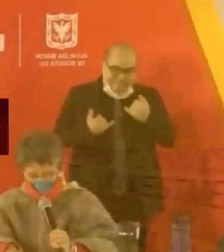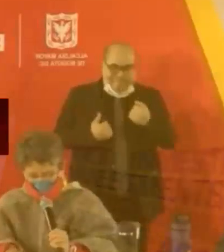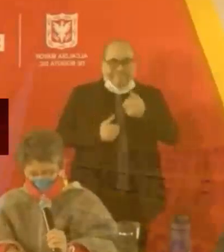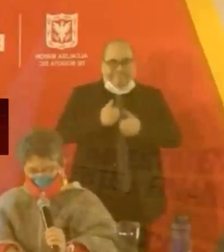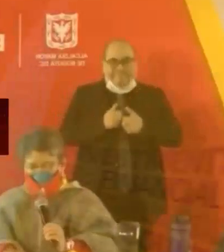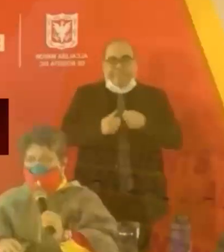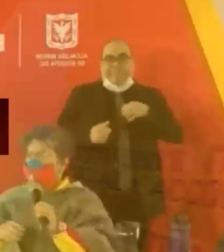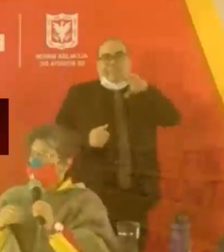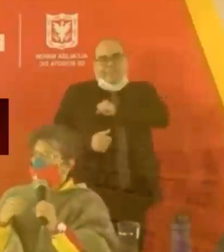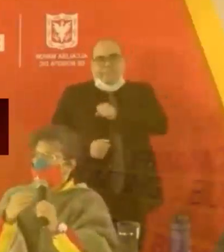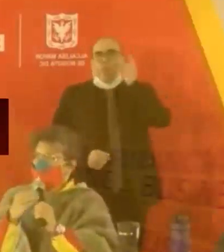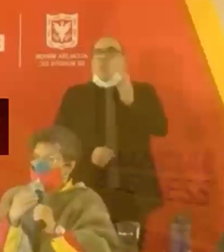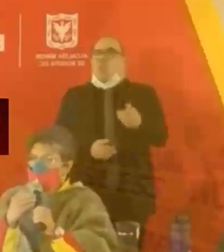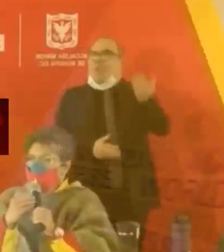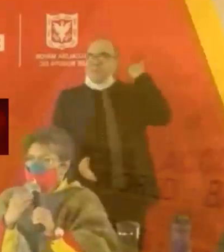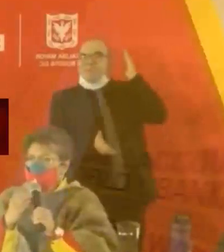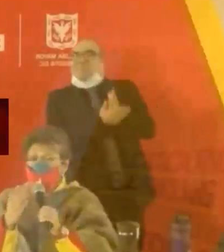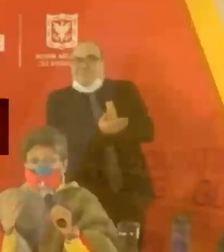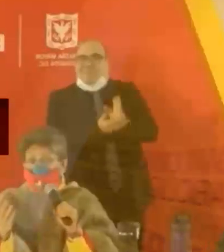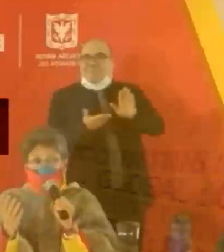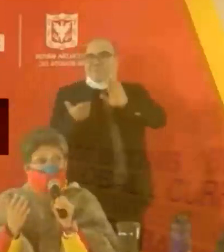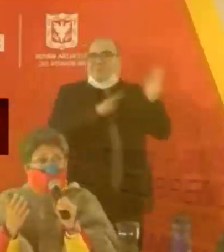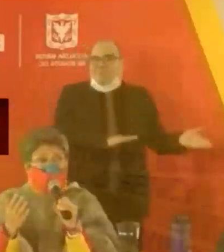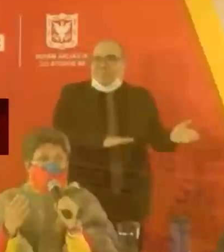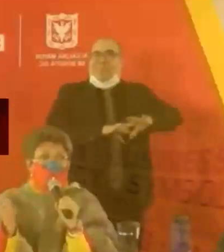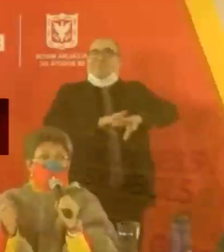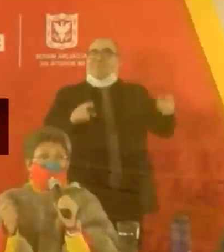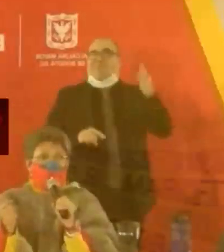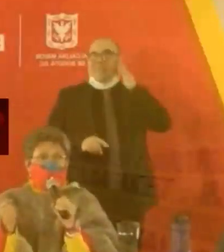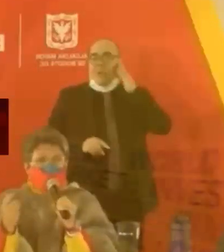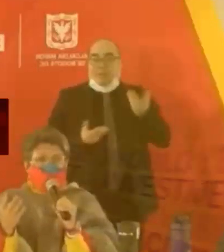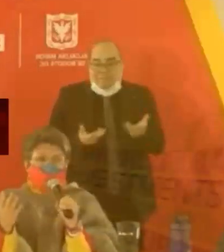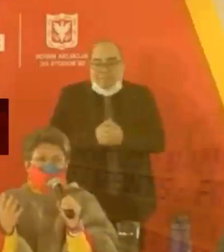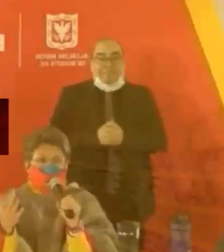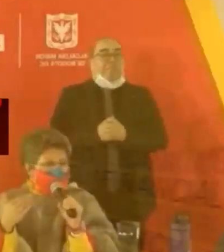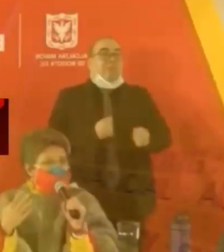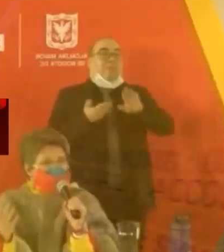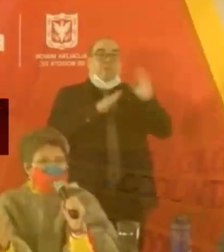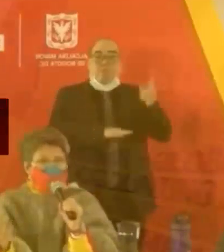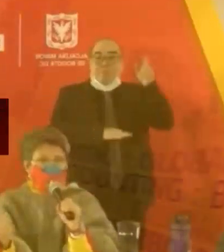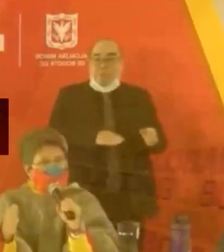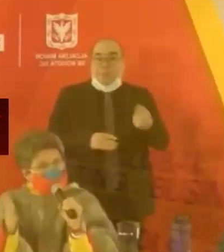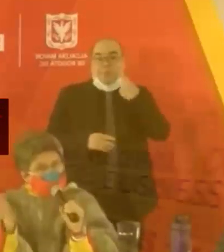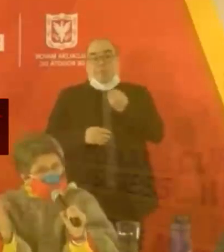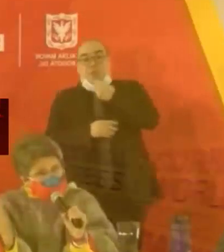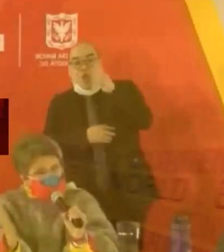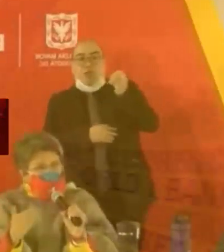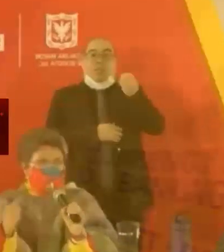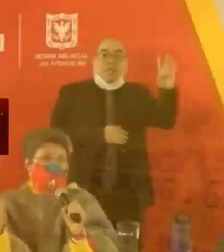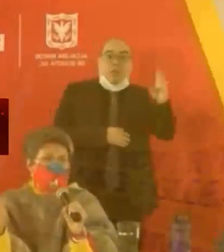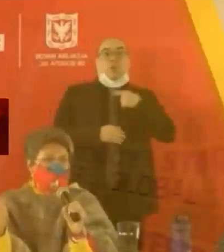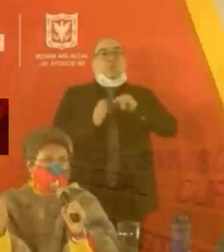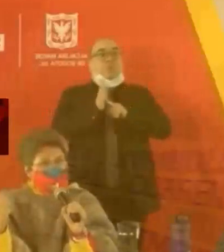siendo señalada y no porque nosotros no estamos ejerciendo lo necesario para llamar la atención y para que se hagan las cosas de forma correcta, sobre todo con un